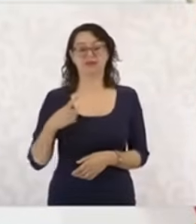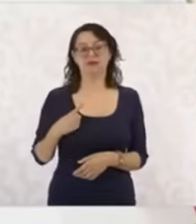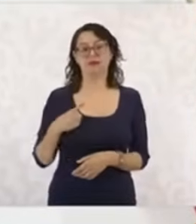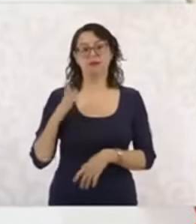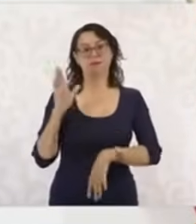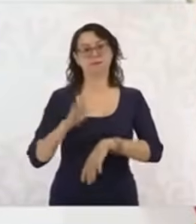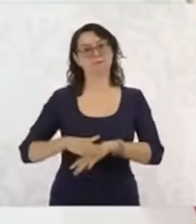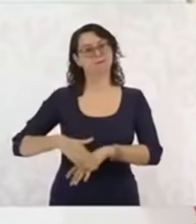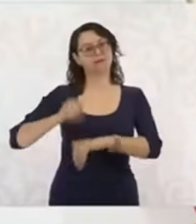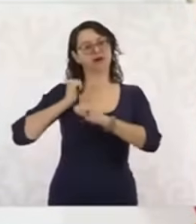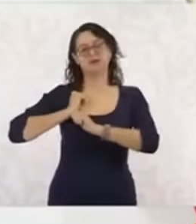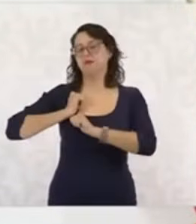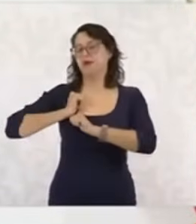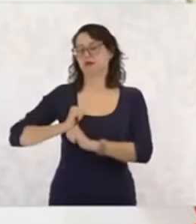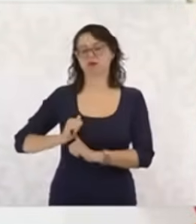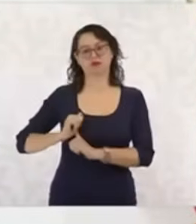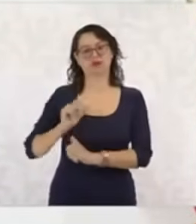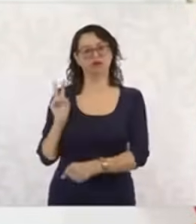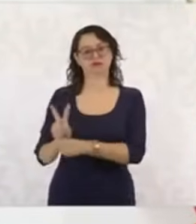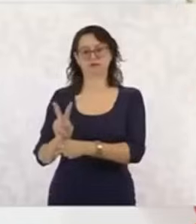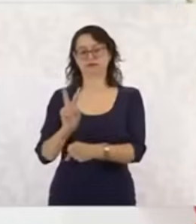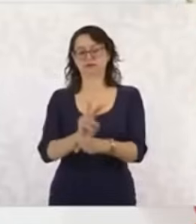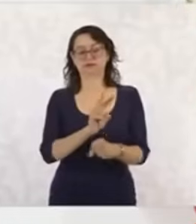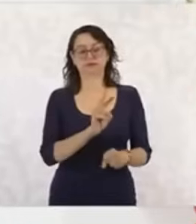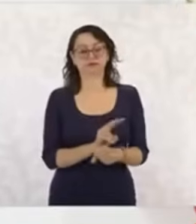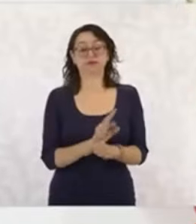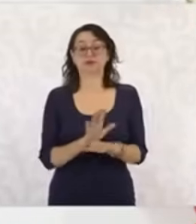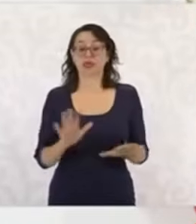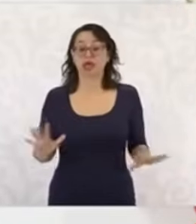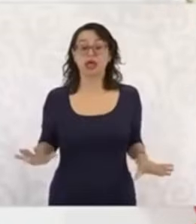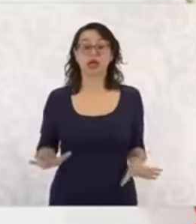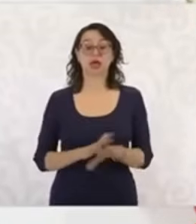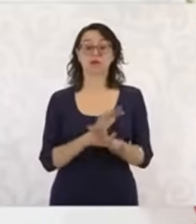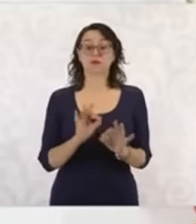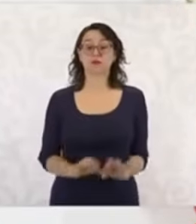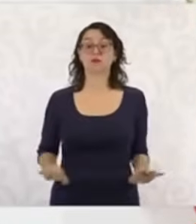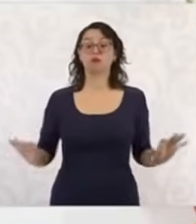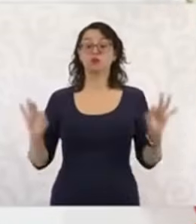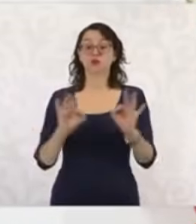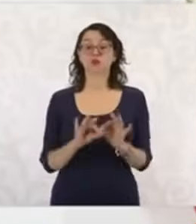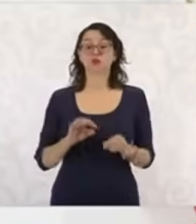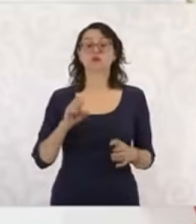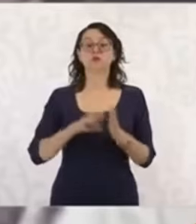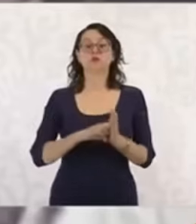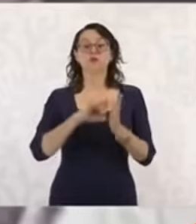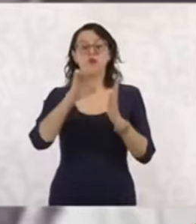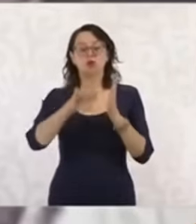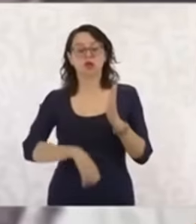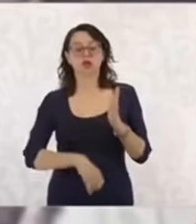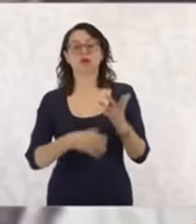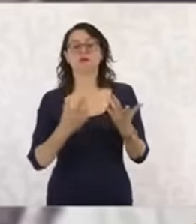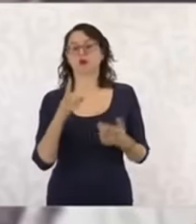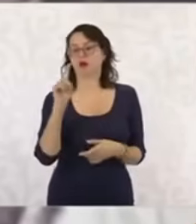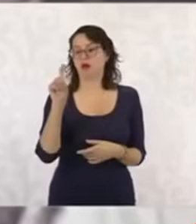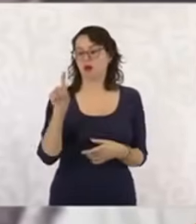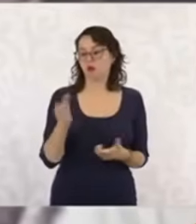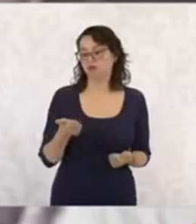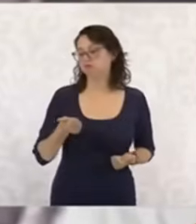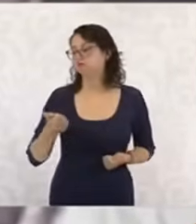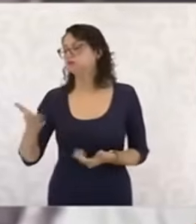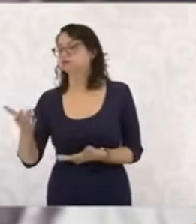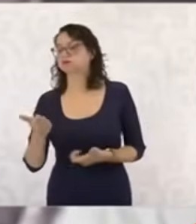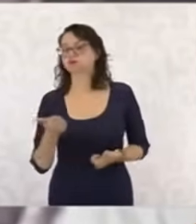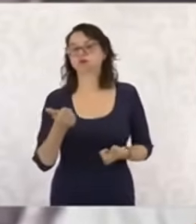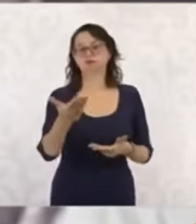algunos cambios muy relevantes. Por ejemplo, se regula todo el esquema de transmisiones para que no se